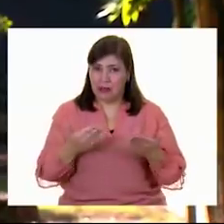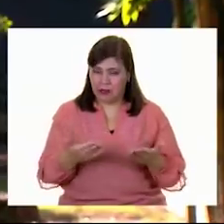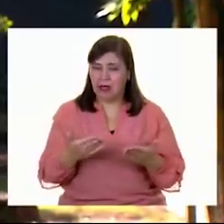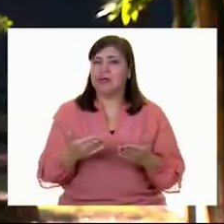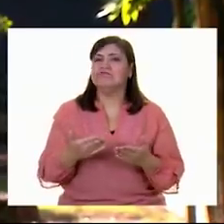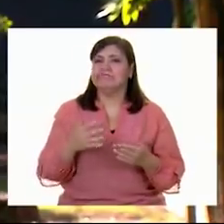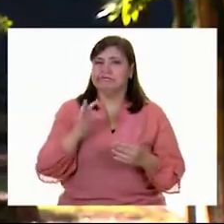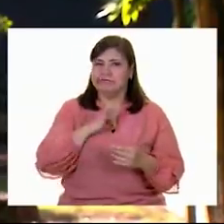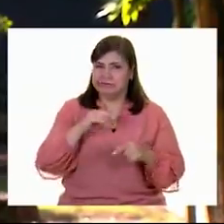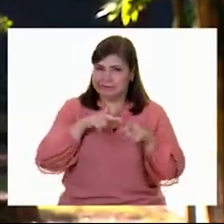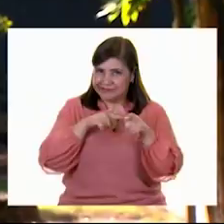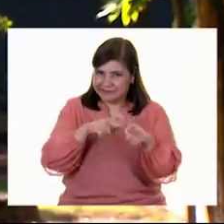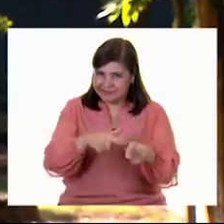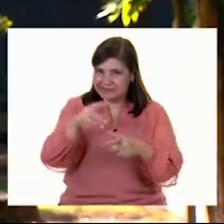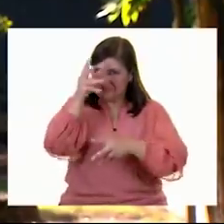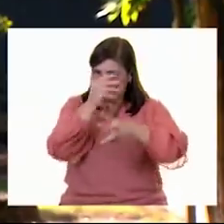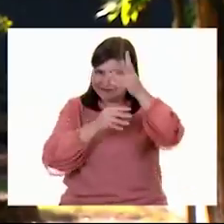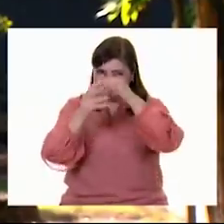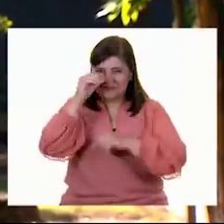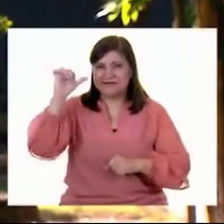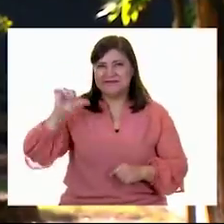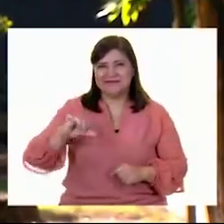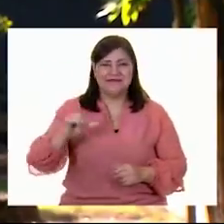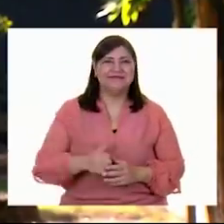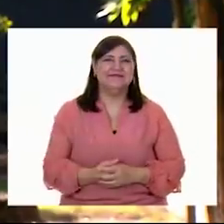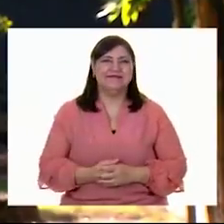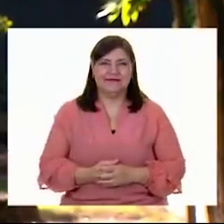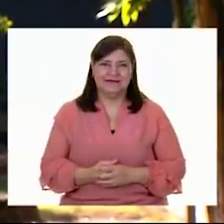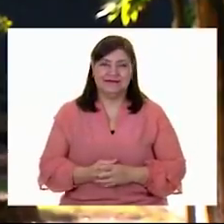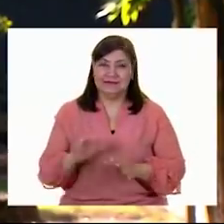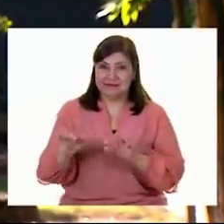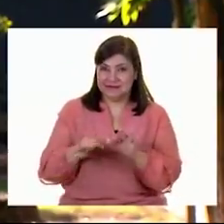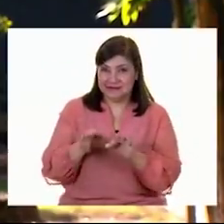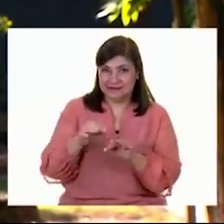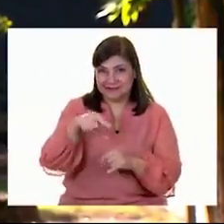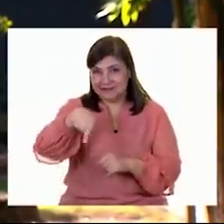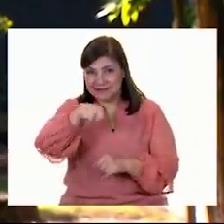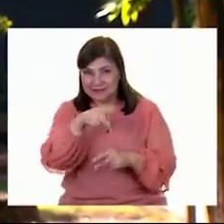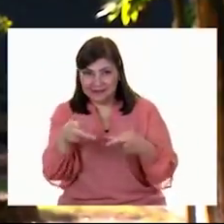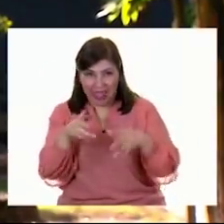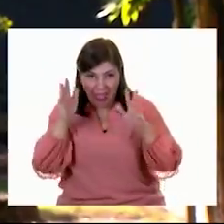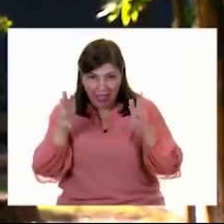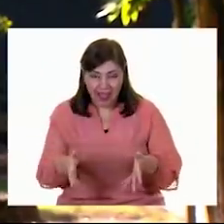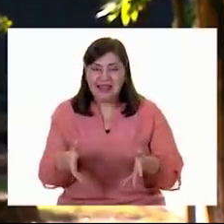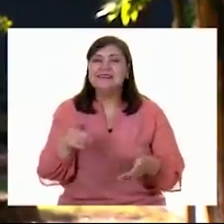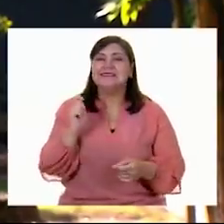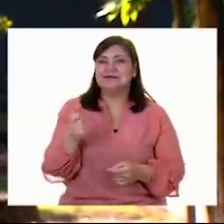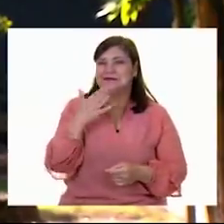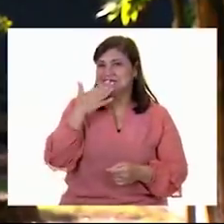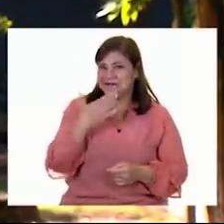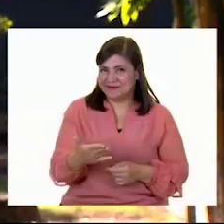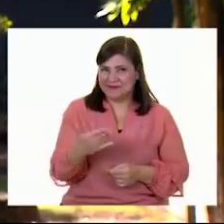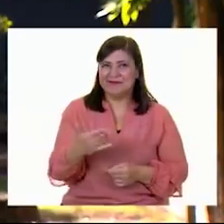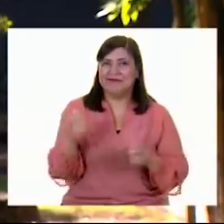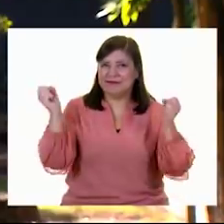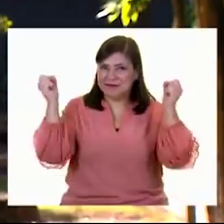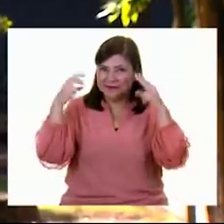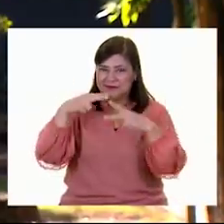es momento de seguir con el programa de hoy. ¿Listas? ¿Listos?